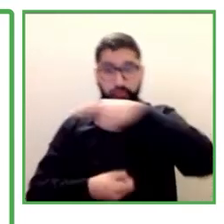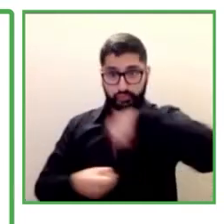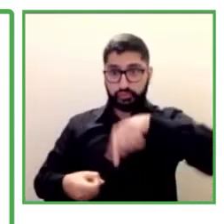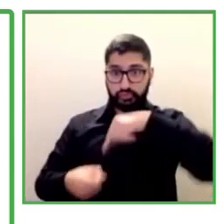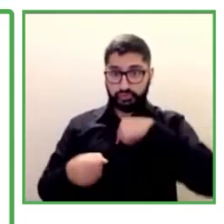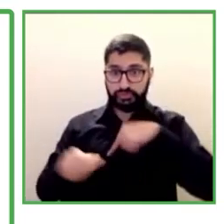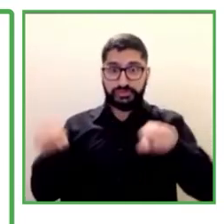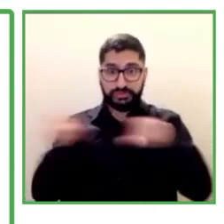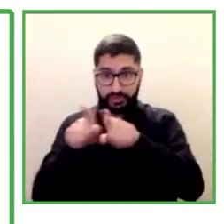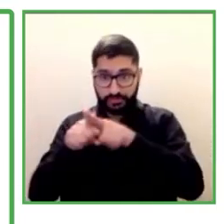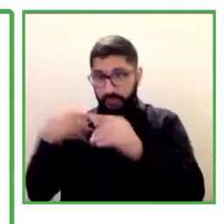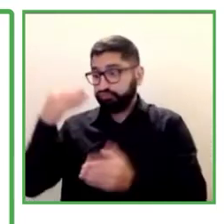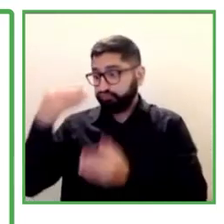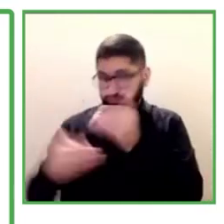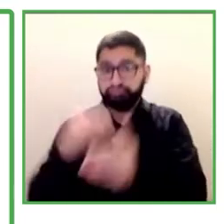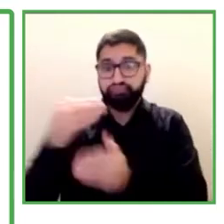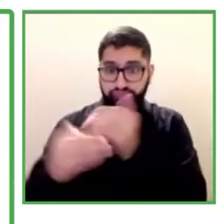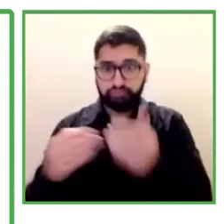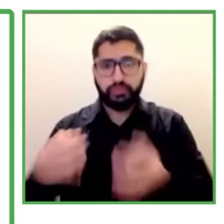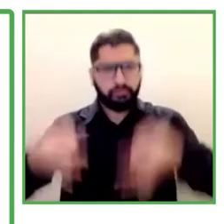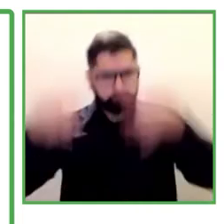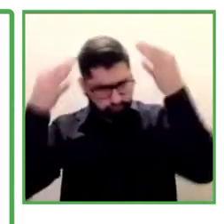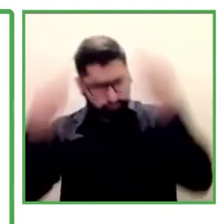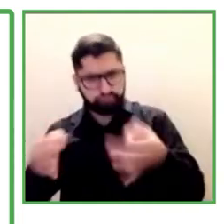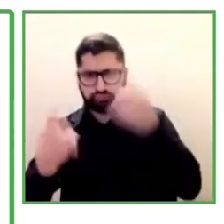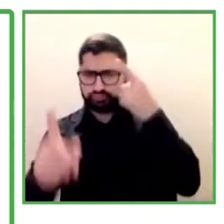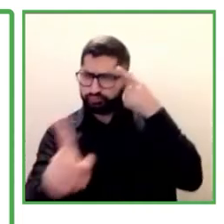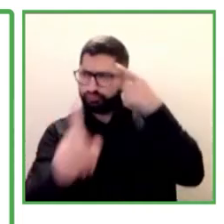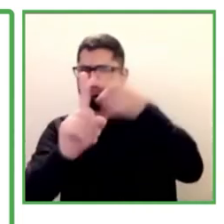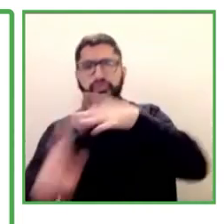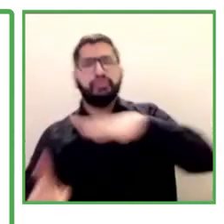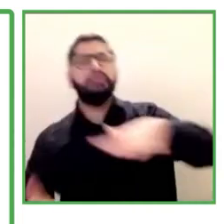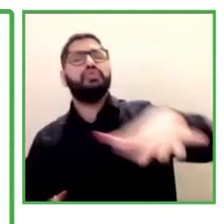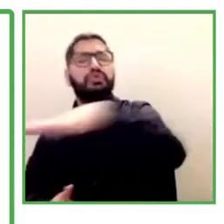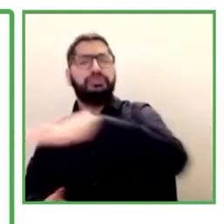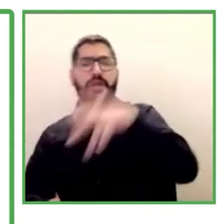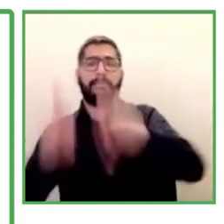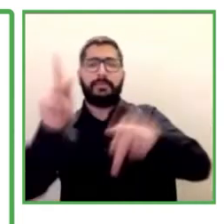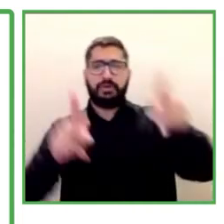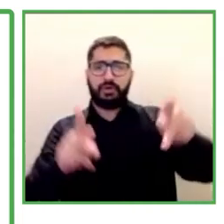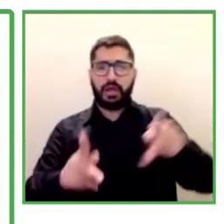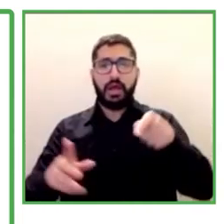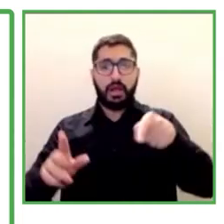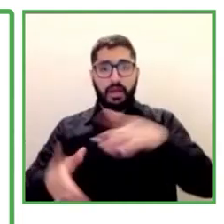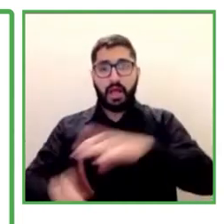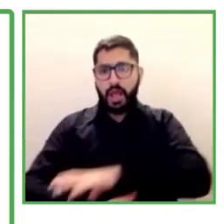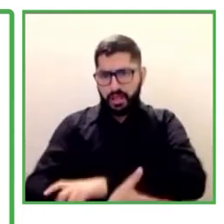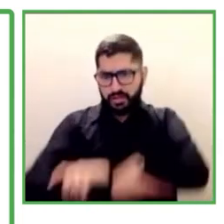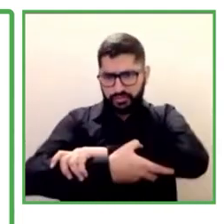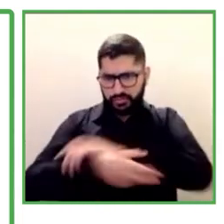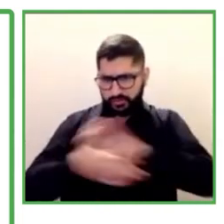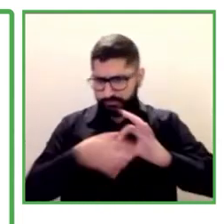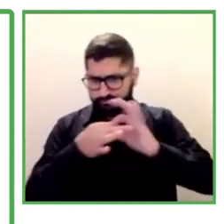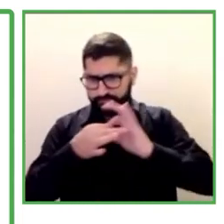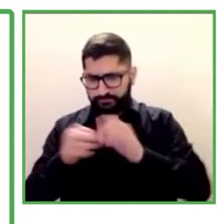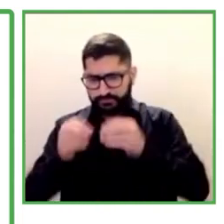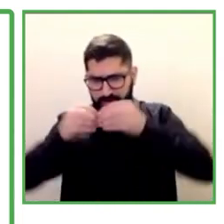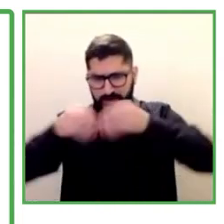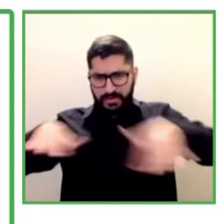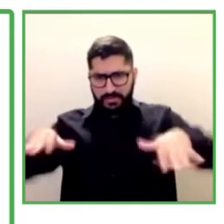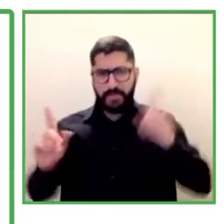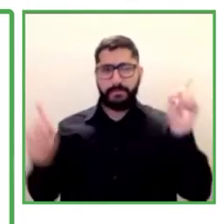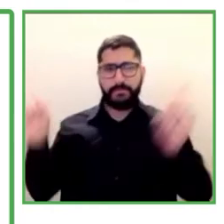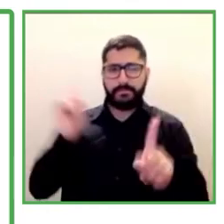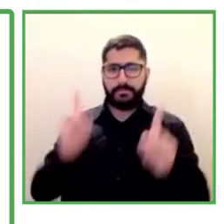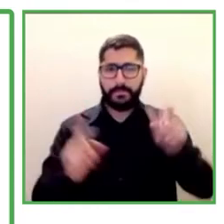comenté al principio, las asociaciones gremiales a nivel nacional, las redes de empresas inclusivas,